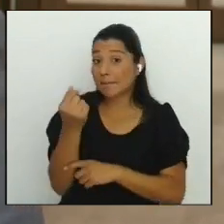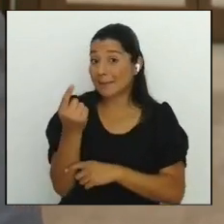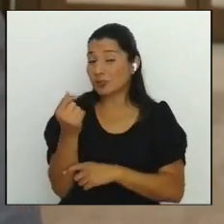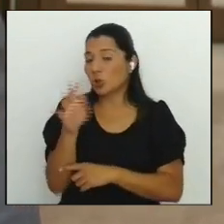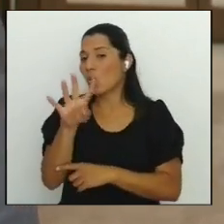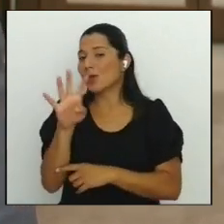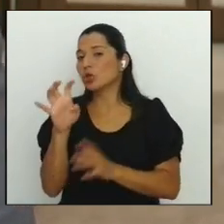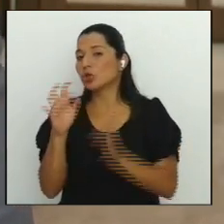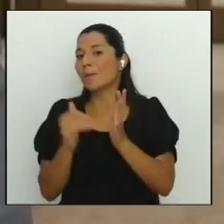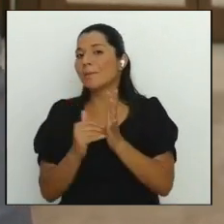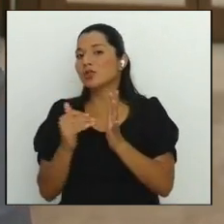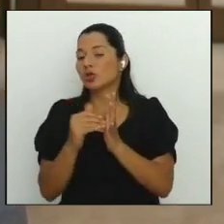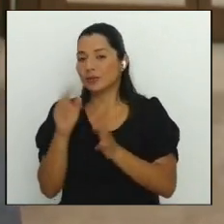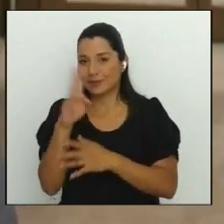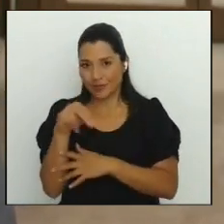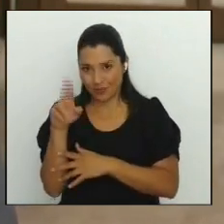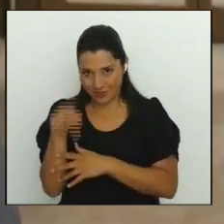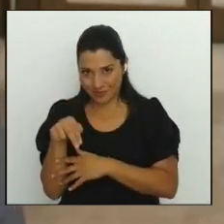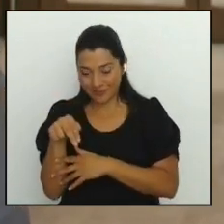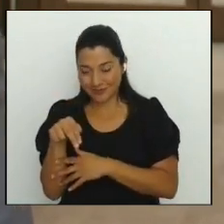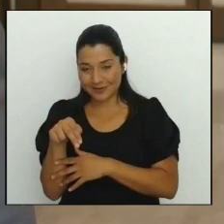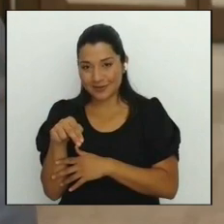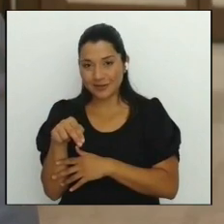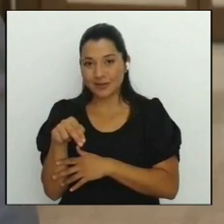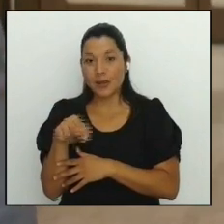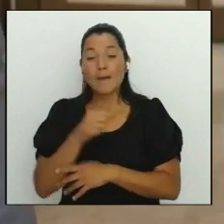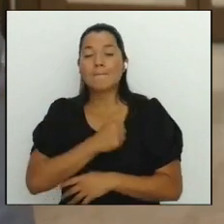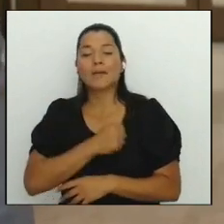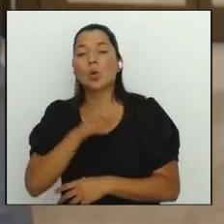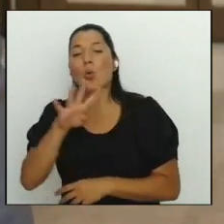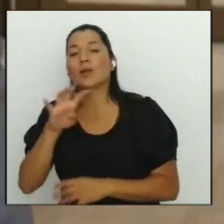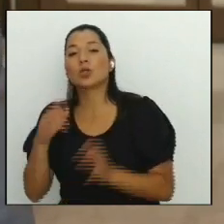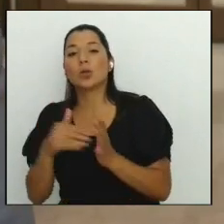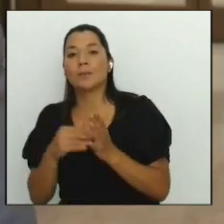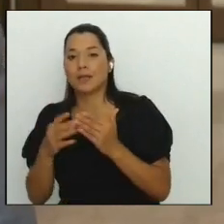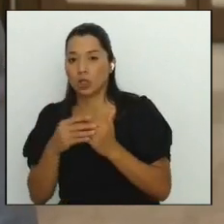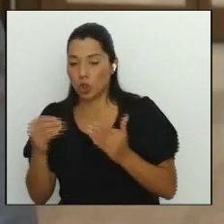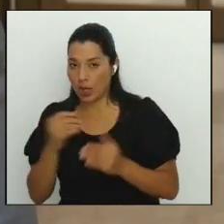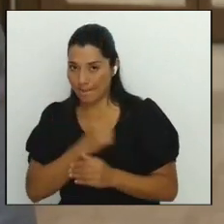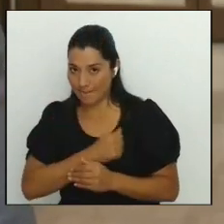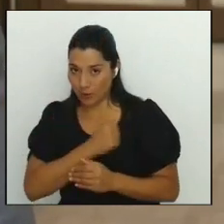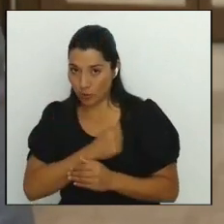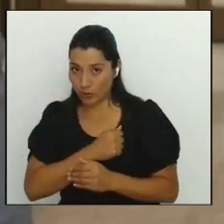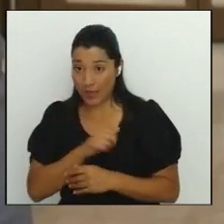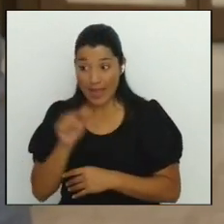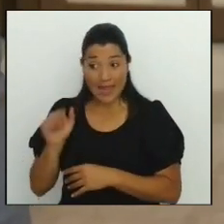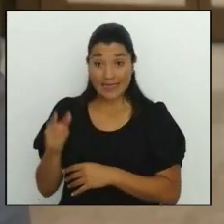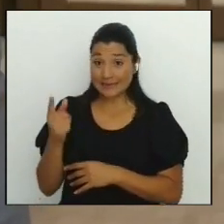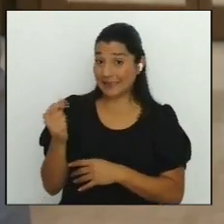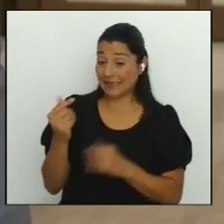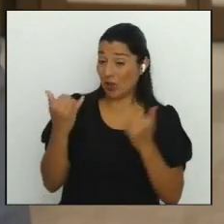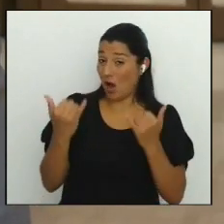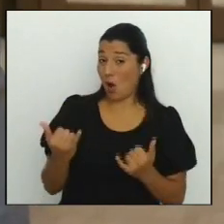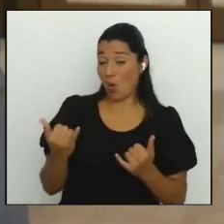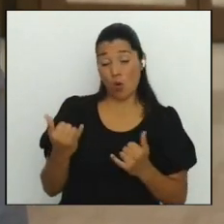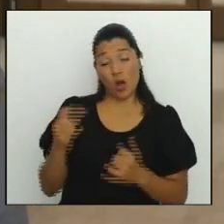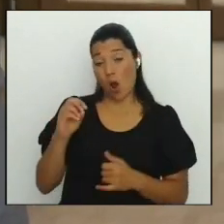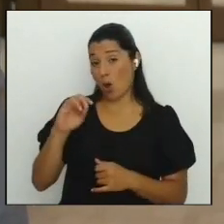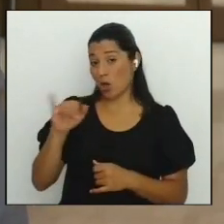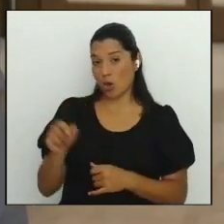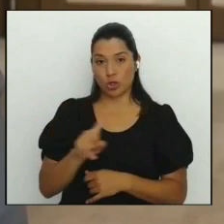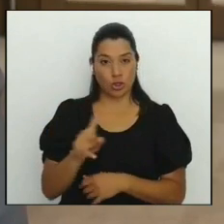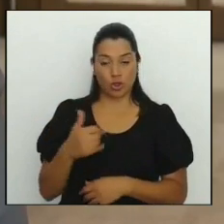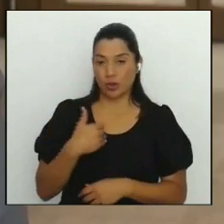¿sí? Y solo en perdón, 400 mil dólares, perdón. Y ese monto no lo tiene ahorita el OIJ, ¿verdad? Nos hablaba